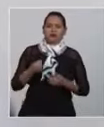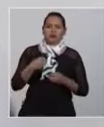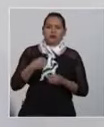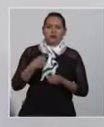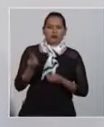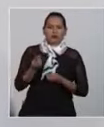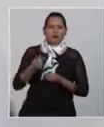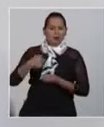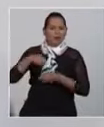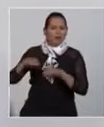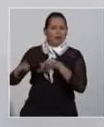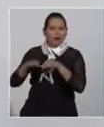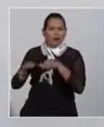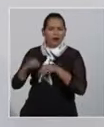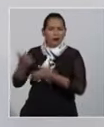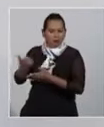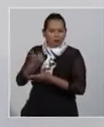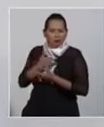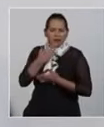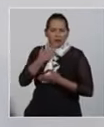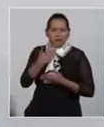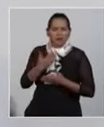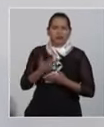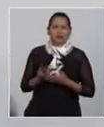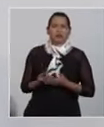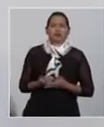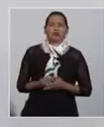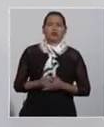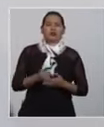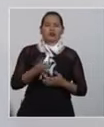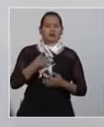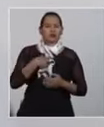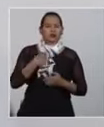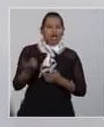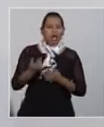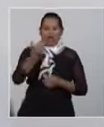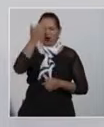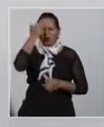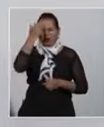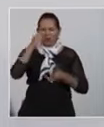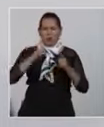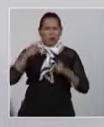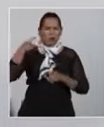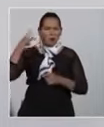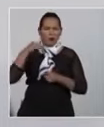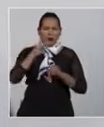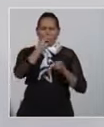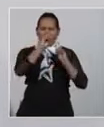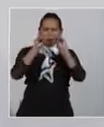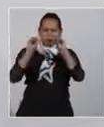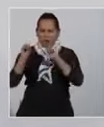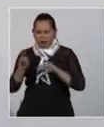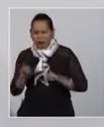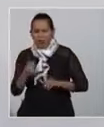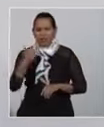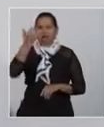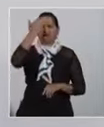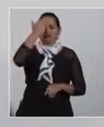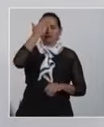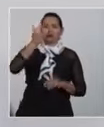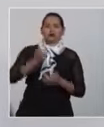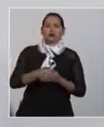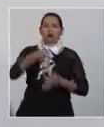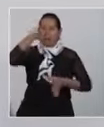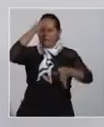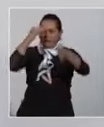Y además tengo la vitalidad para seguir trabajando por Puebla. He recorrido el Estado, escuchándolos, aprendiendo de ustedes, tomando en cuenta